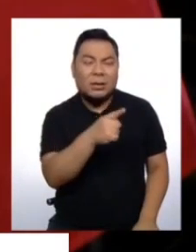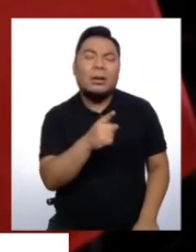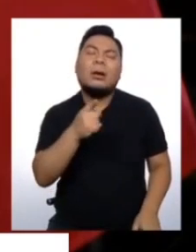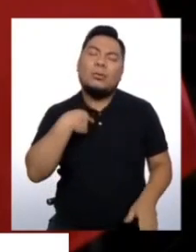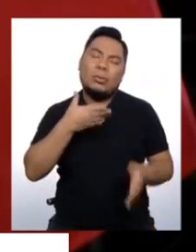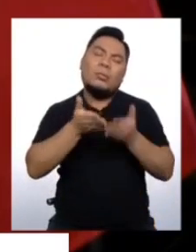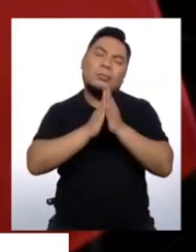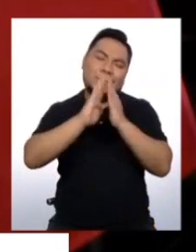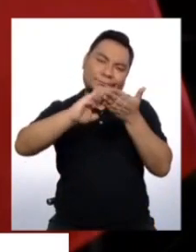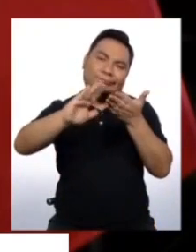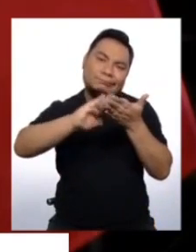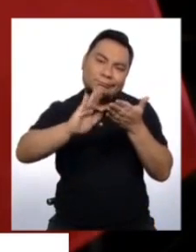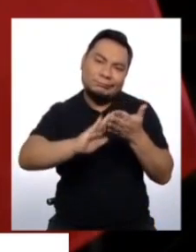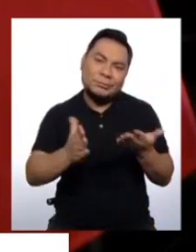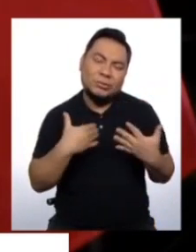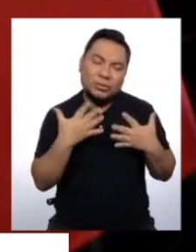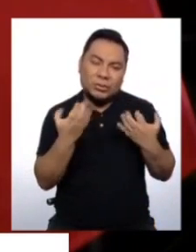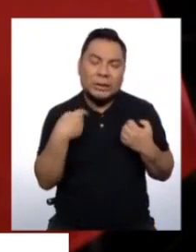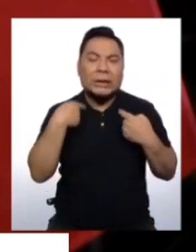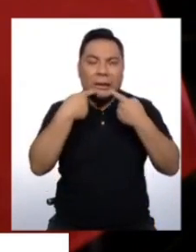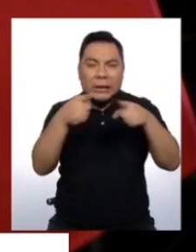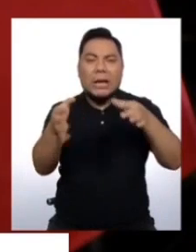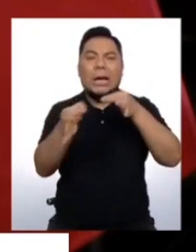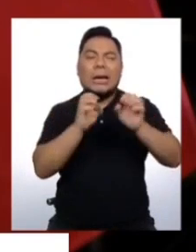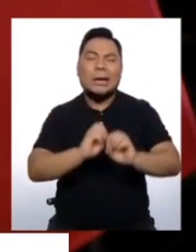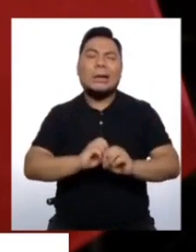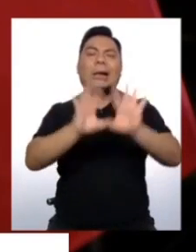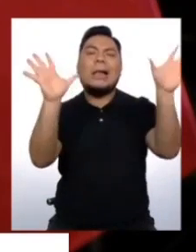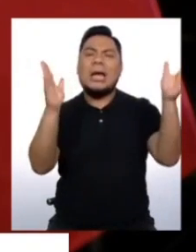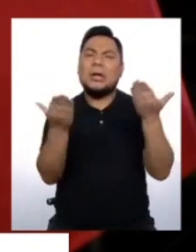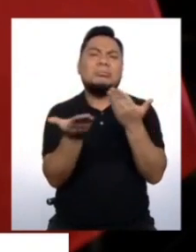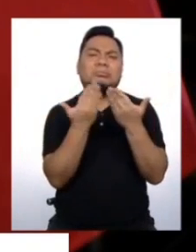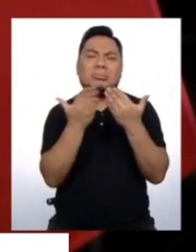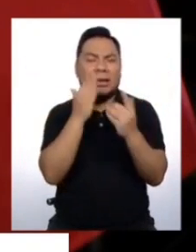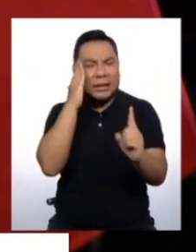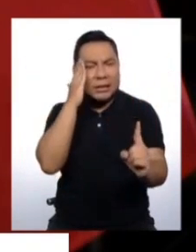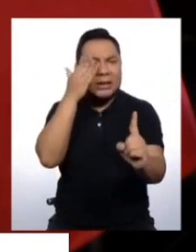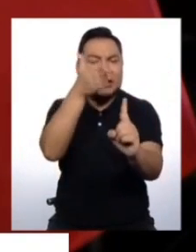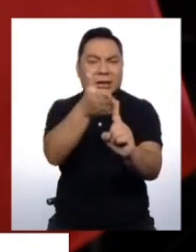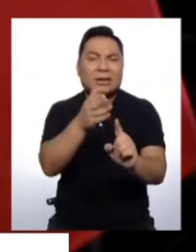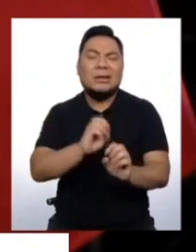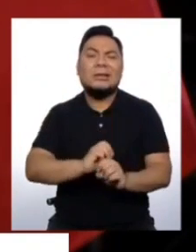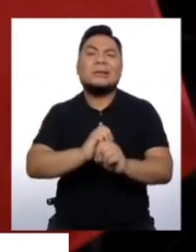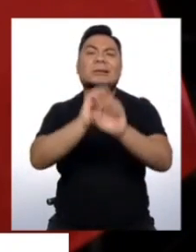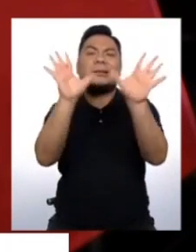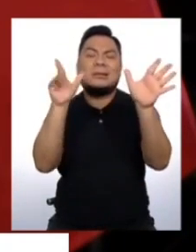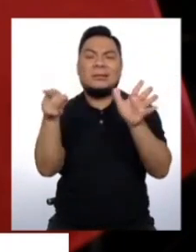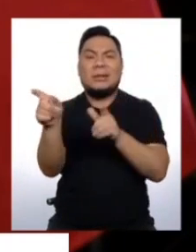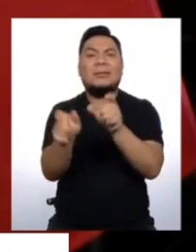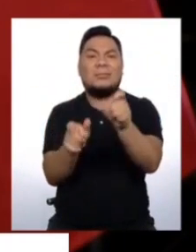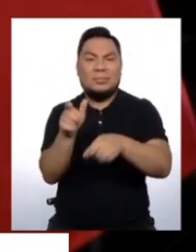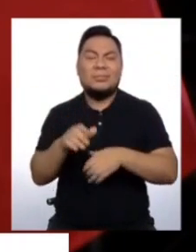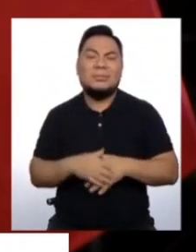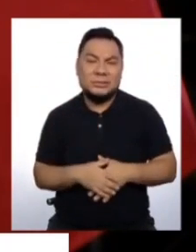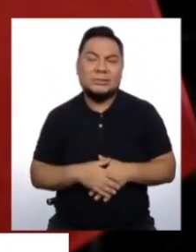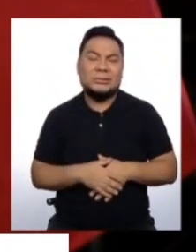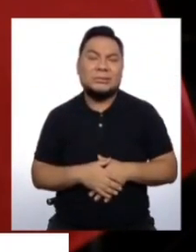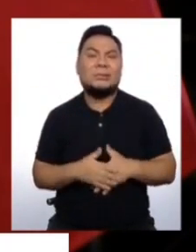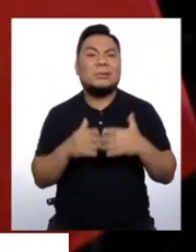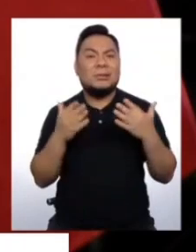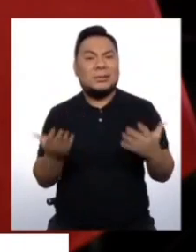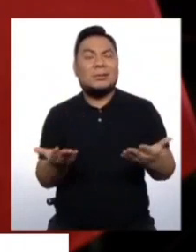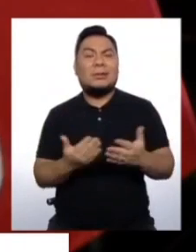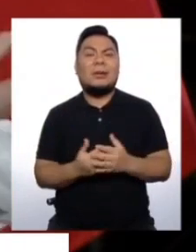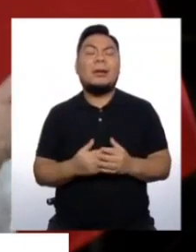disculpas, porque queremos nosotros llegar con una comunicación simple, directa, transparente a la población. Y